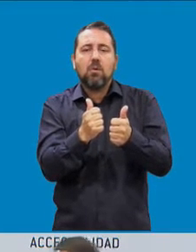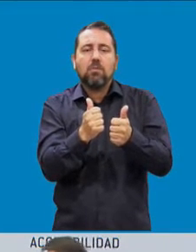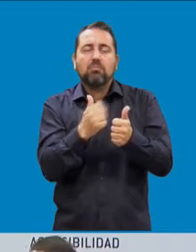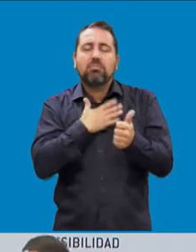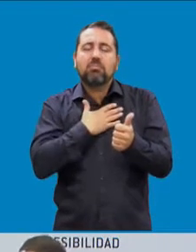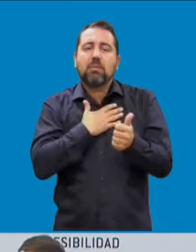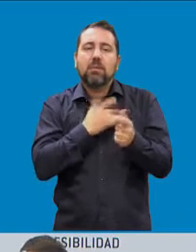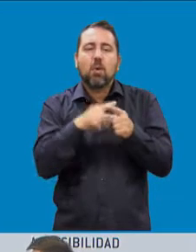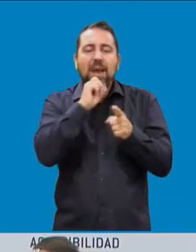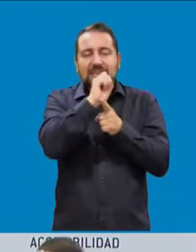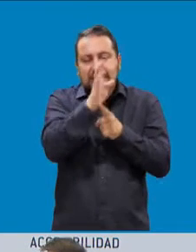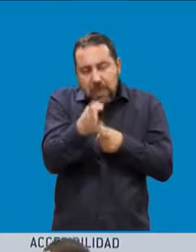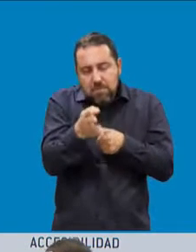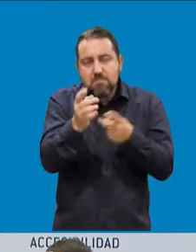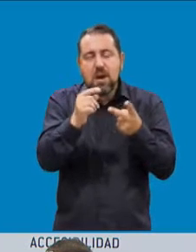modelado de